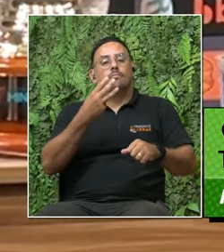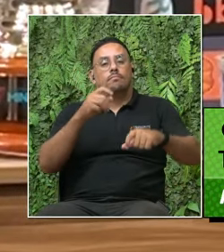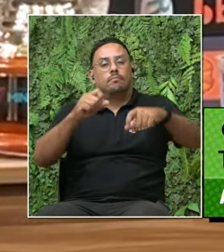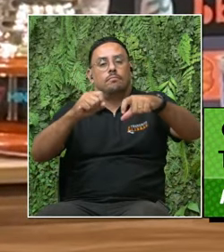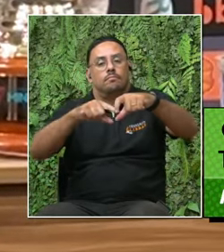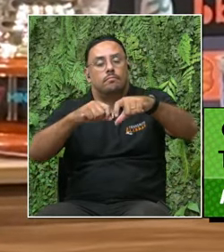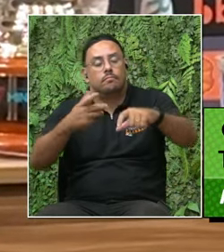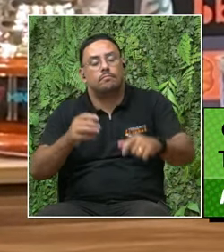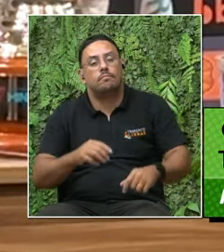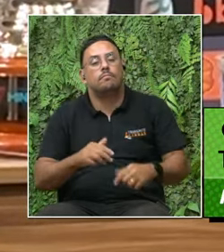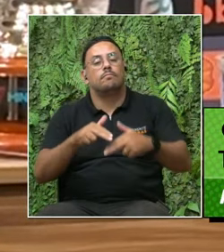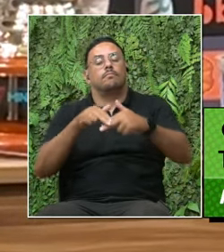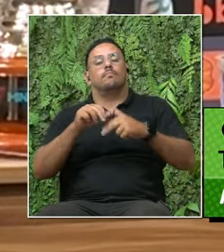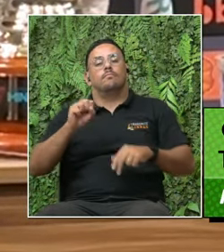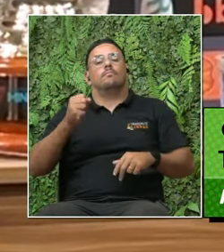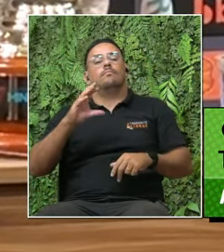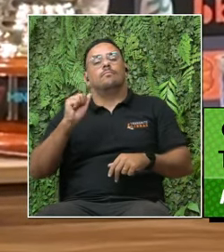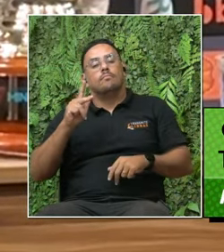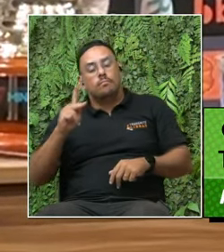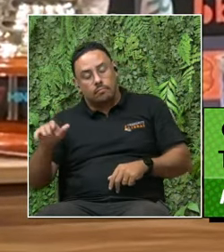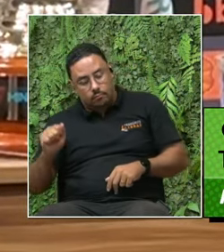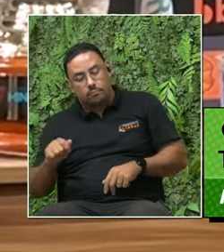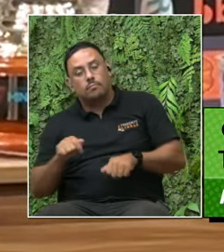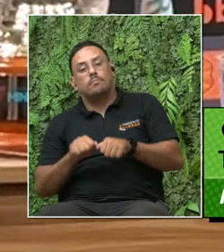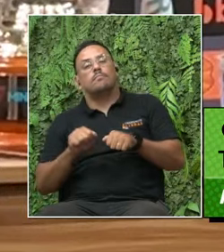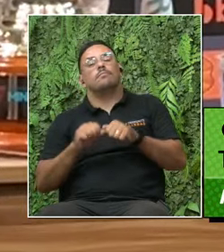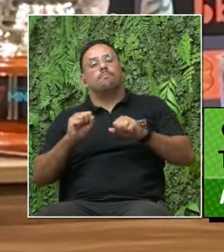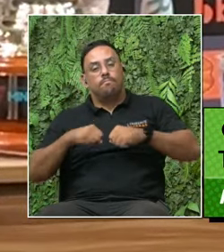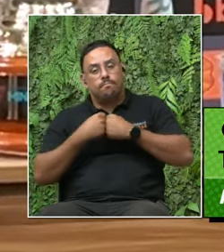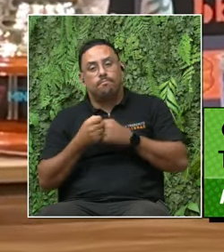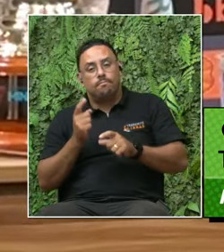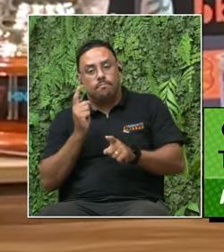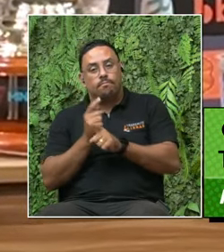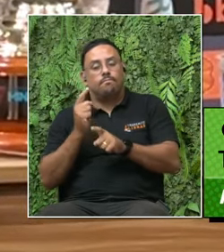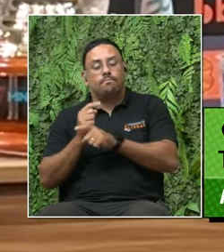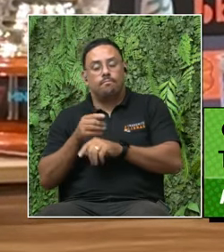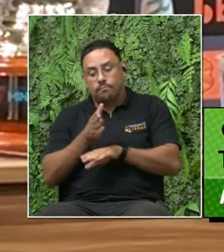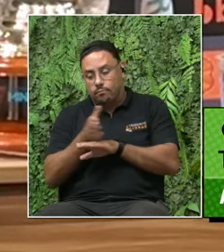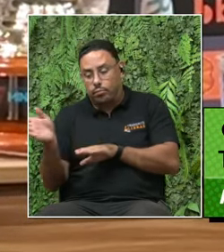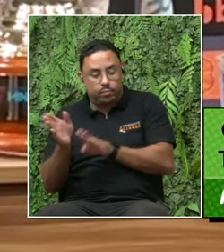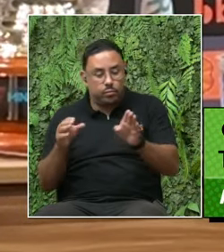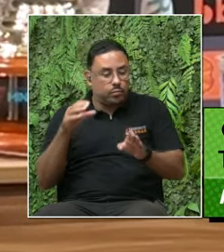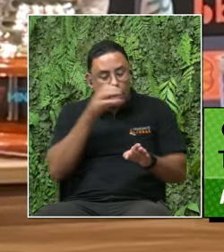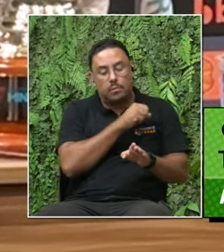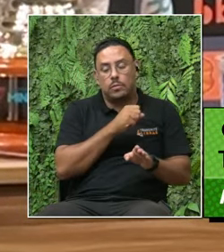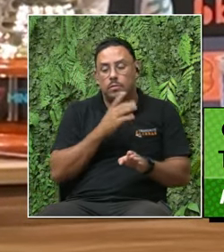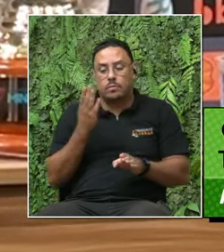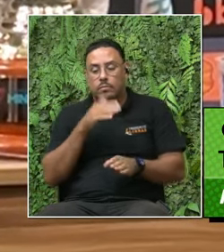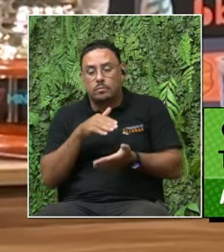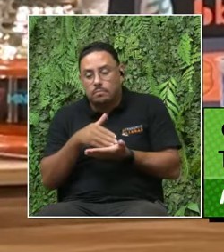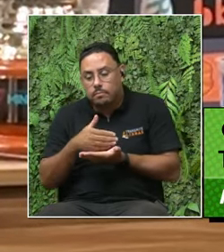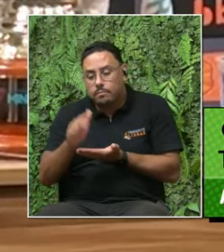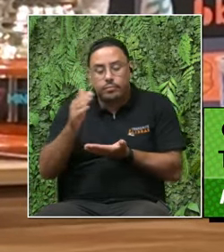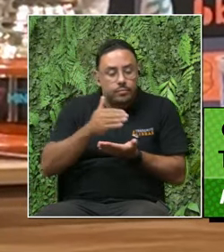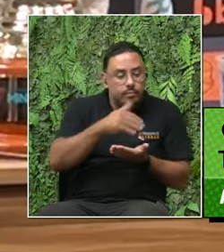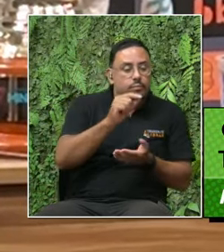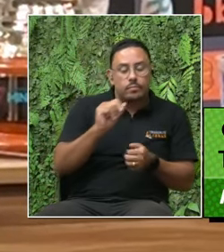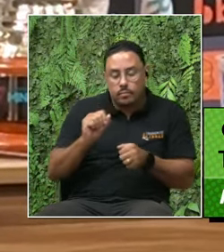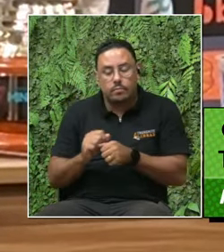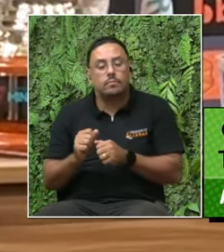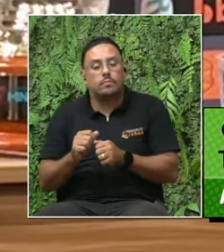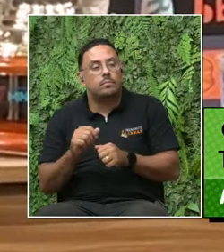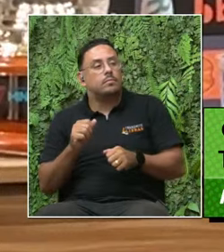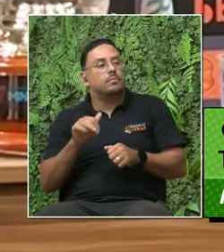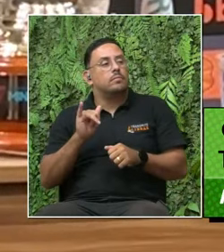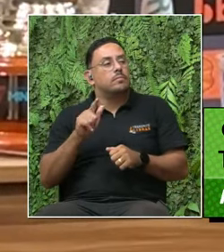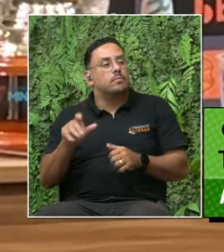escarpa bien subido profundo su derecha para encontrar pases con su pierna izquierda hacia adentro hacia nuestr delanteros por eso